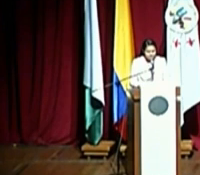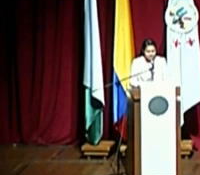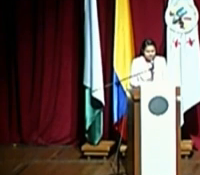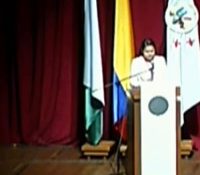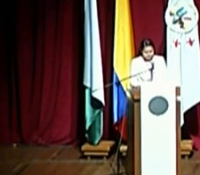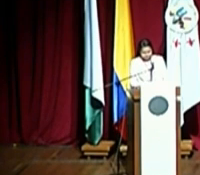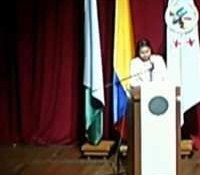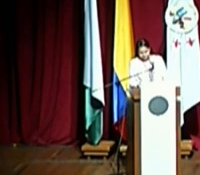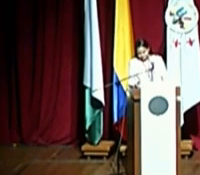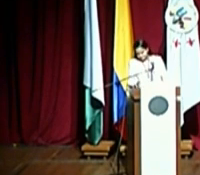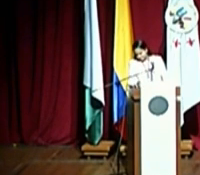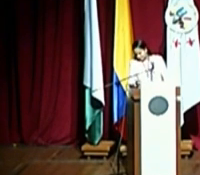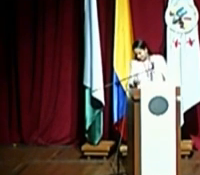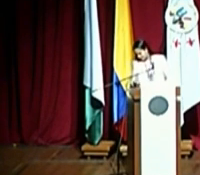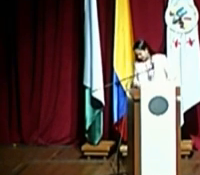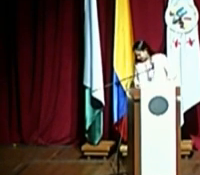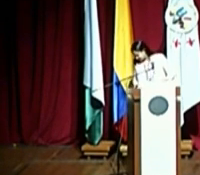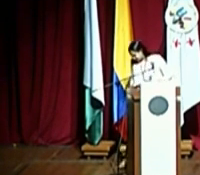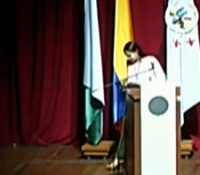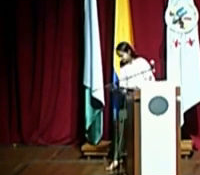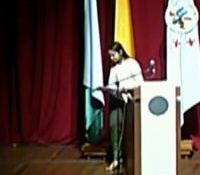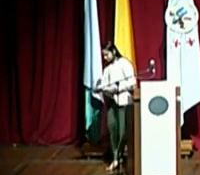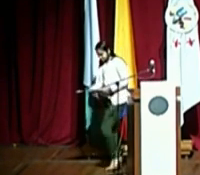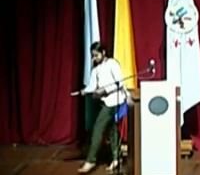de bienvenida.